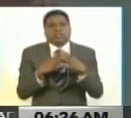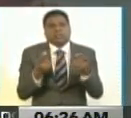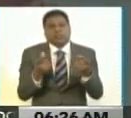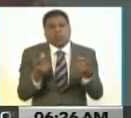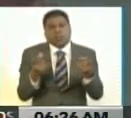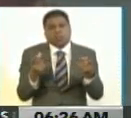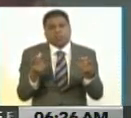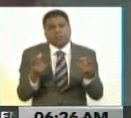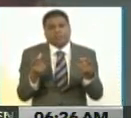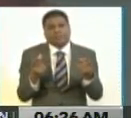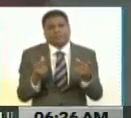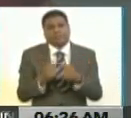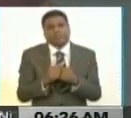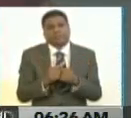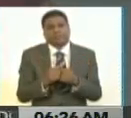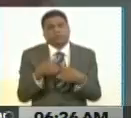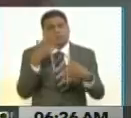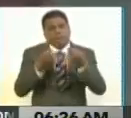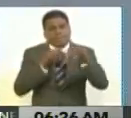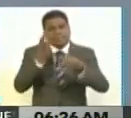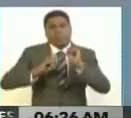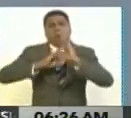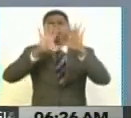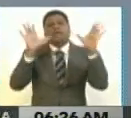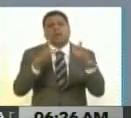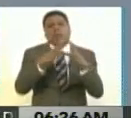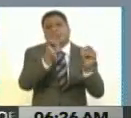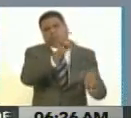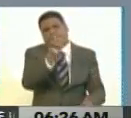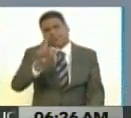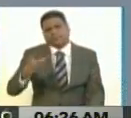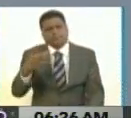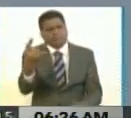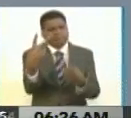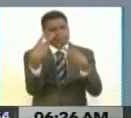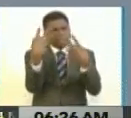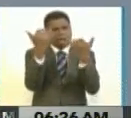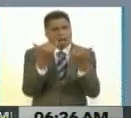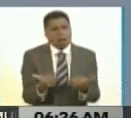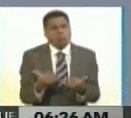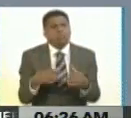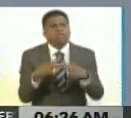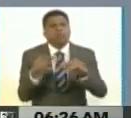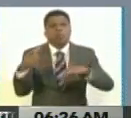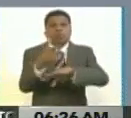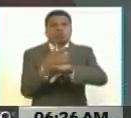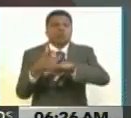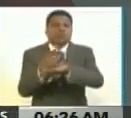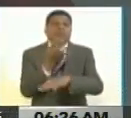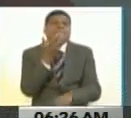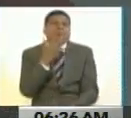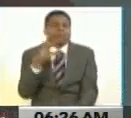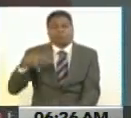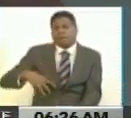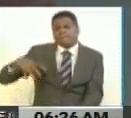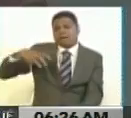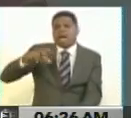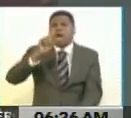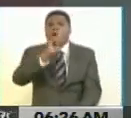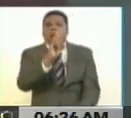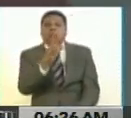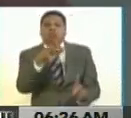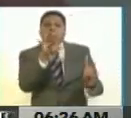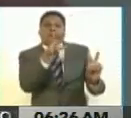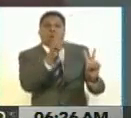la tendencia de los gobiernos si es neoliberal, si es de derecha o si